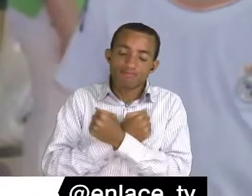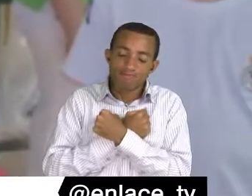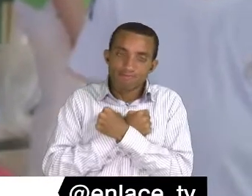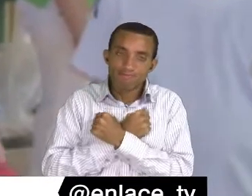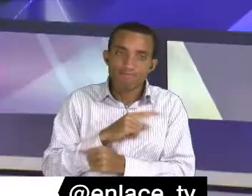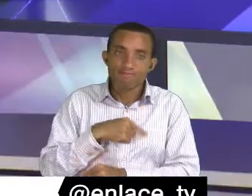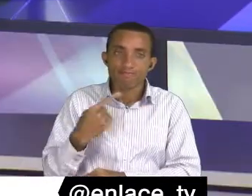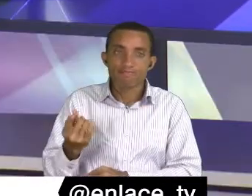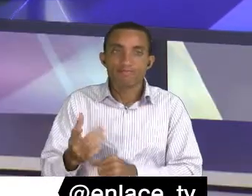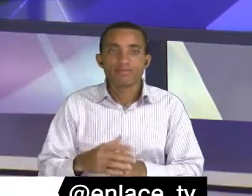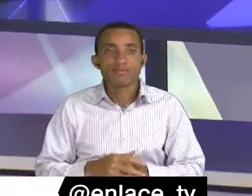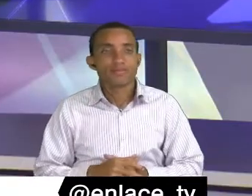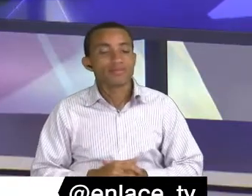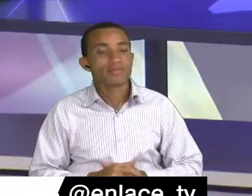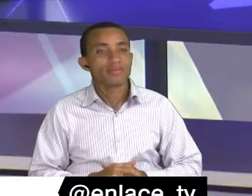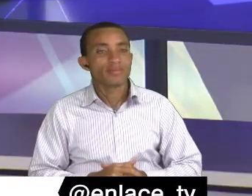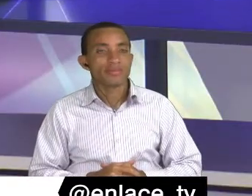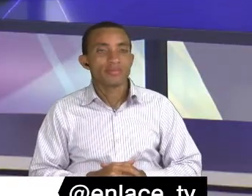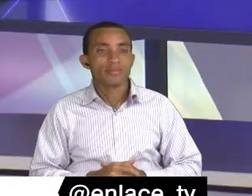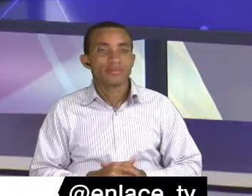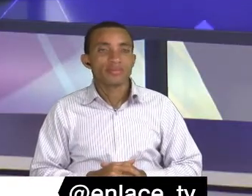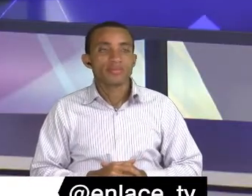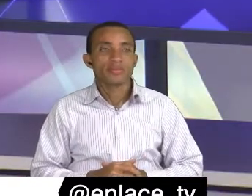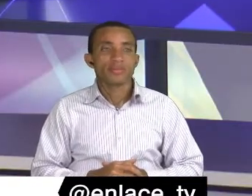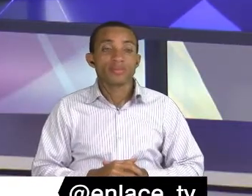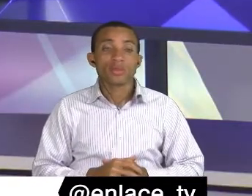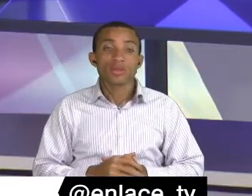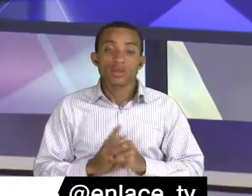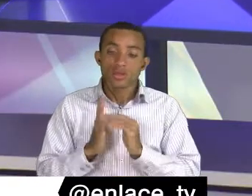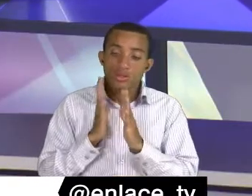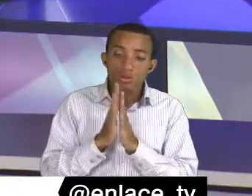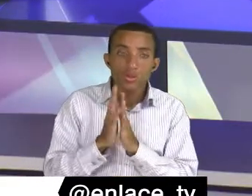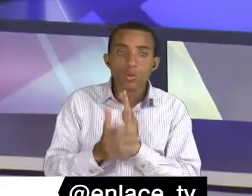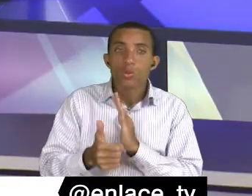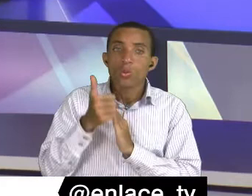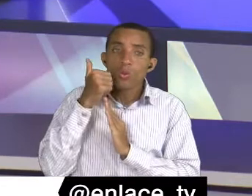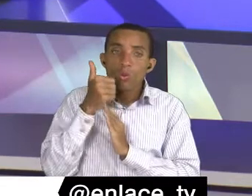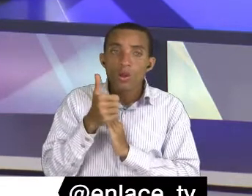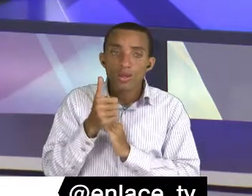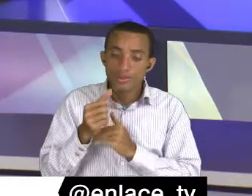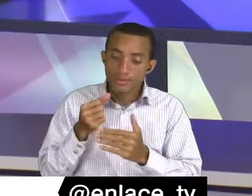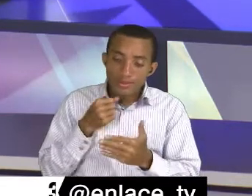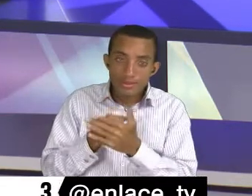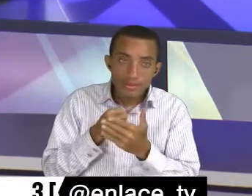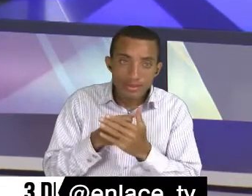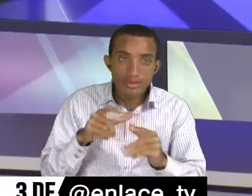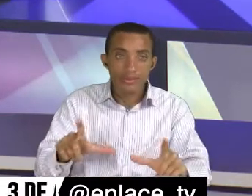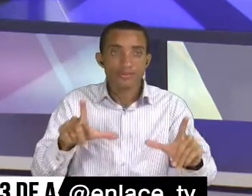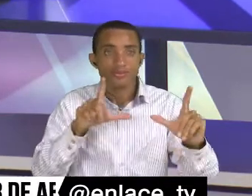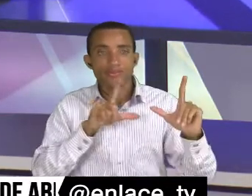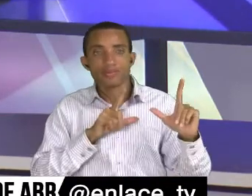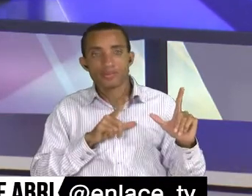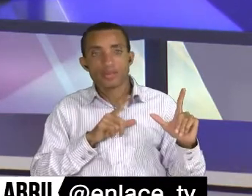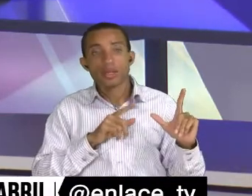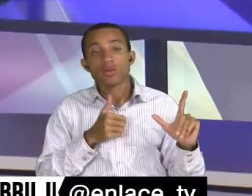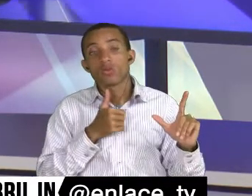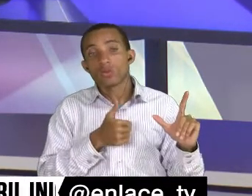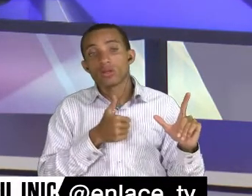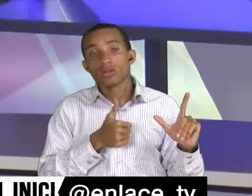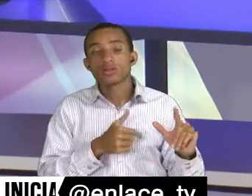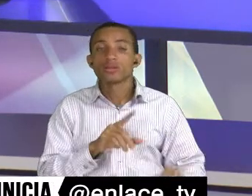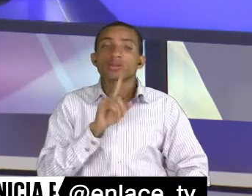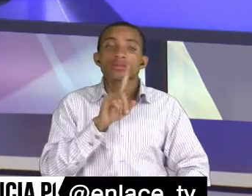necesitados. En la sección Buenas Noticias, se graduaron como gestores de buenas acciones 120 personas entre hombres y mujeres